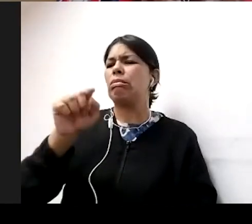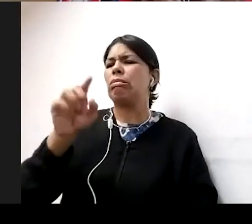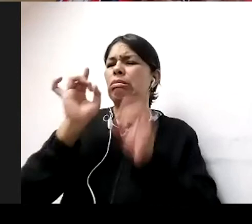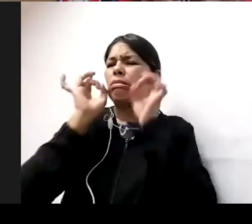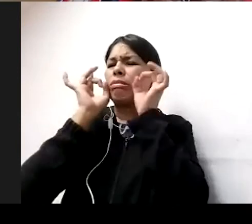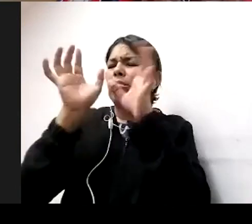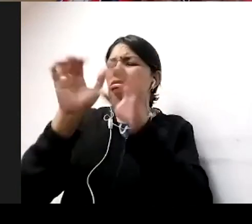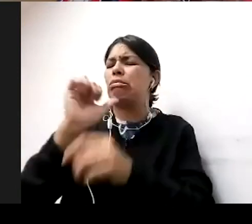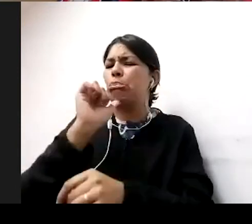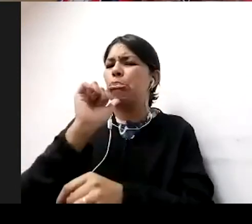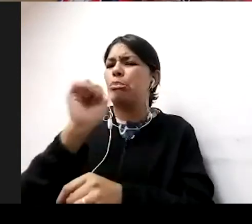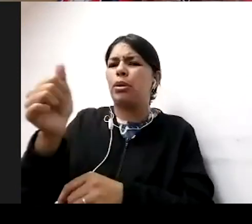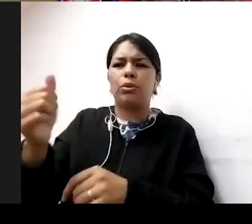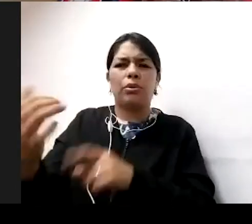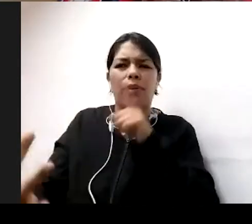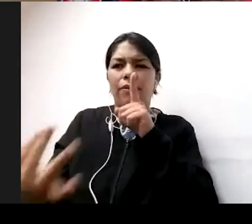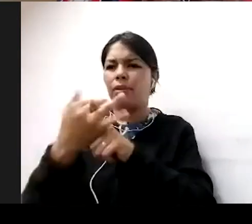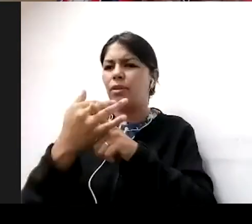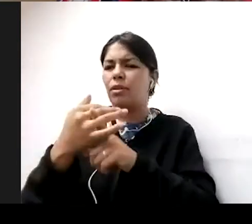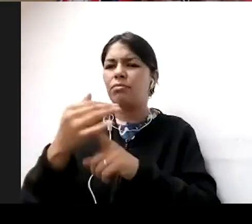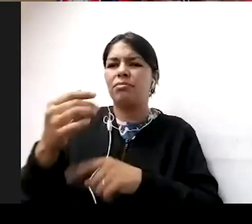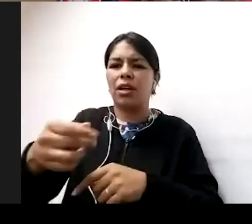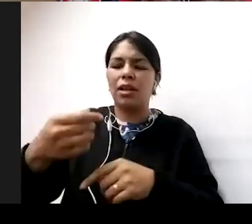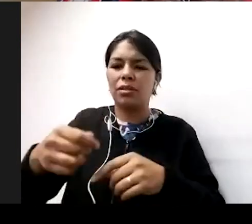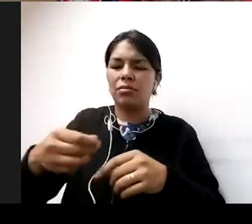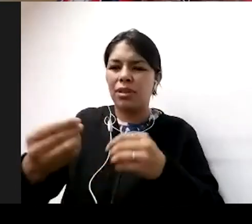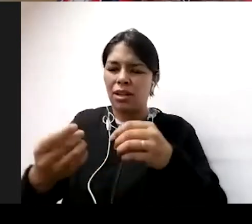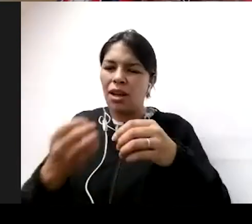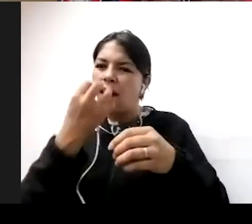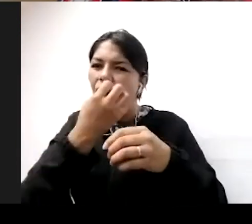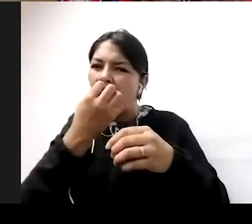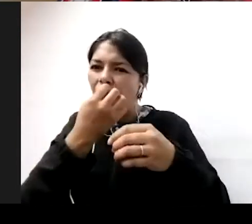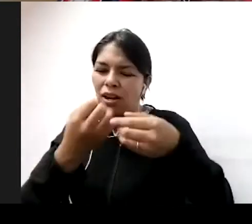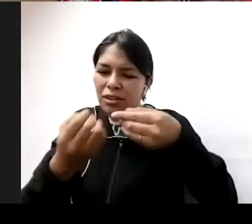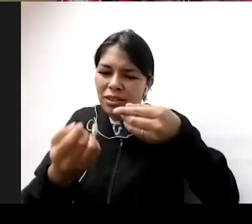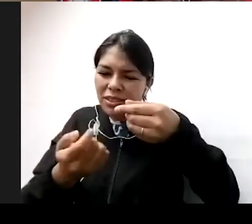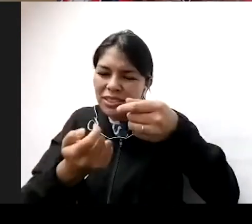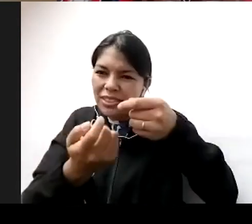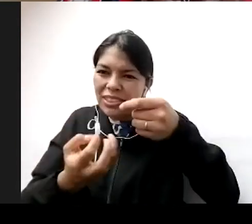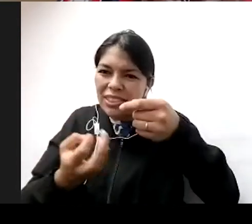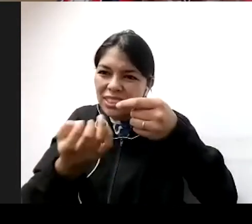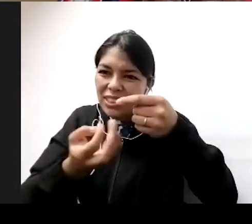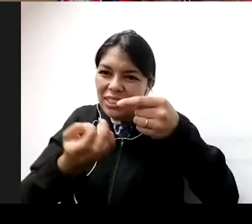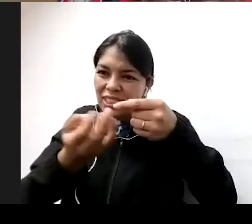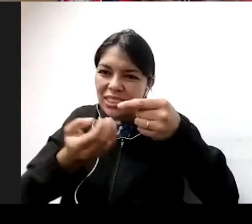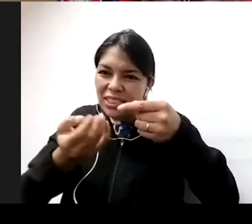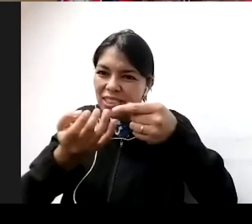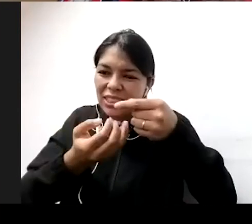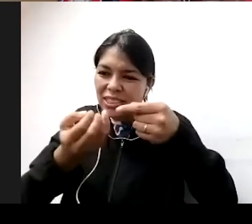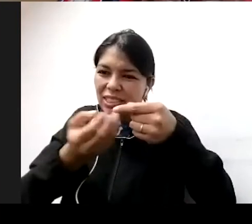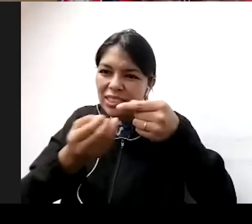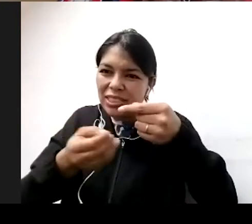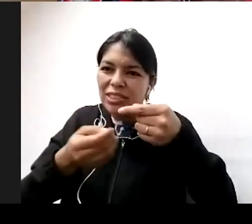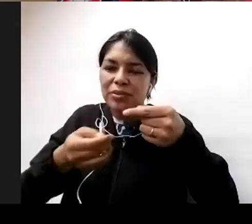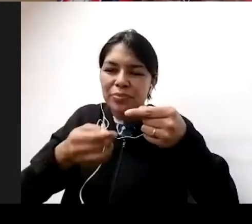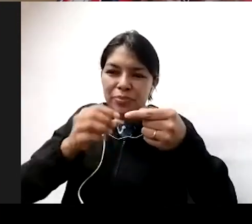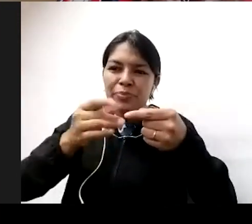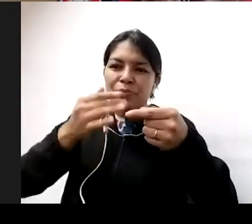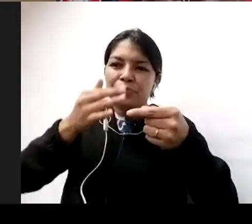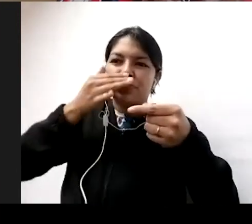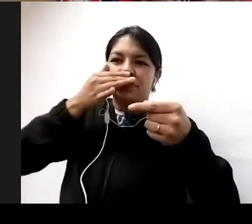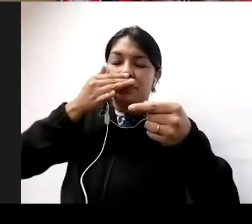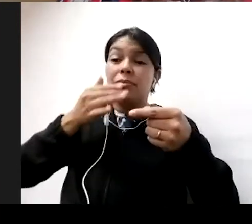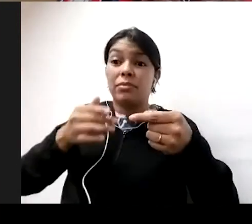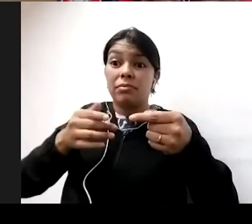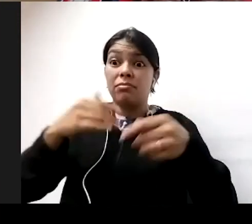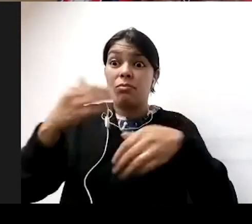el uso y abuso de la cocaína puede generar un aumento de energía, disminución del apetito, alerta mental, aumento